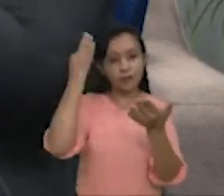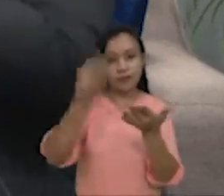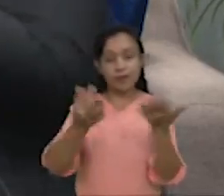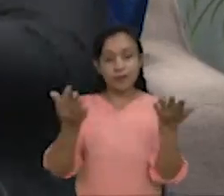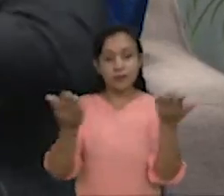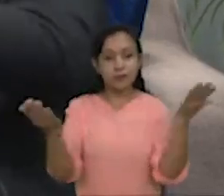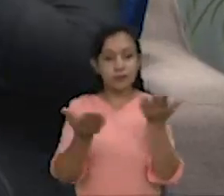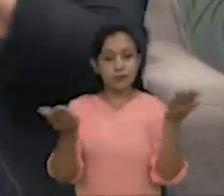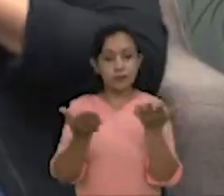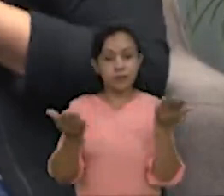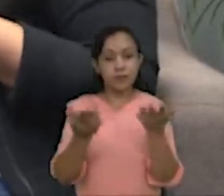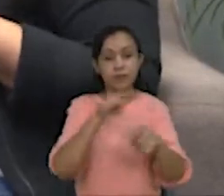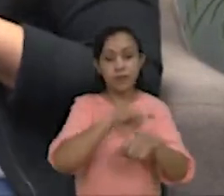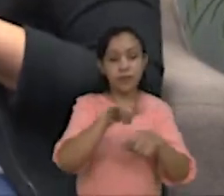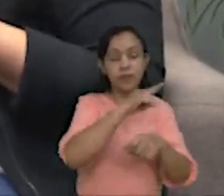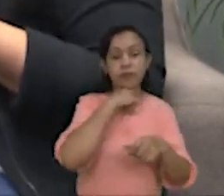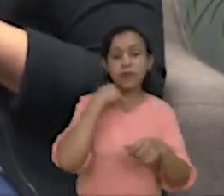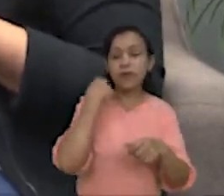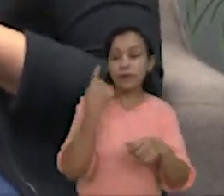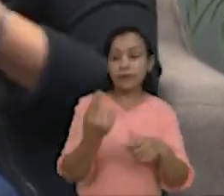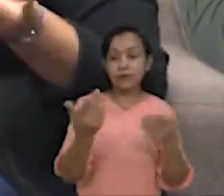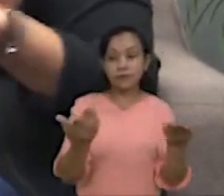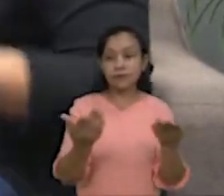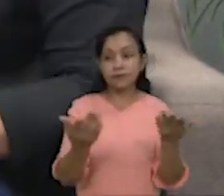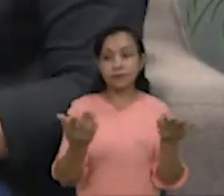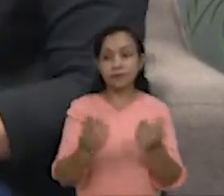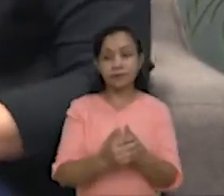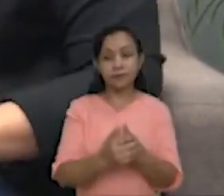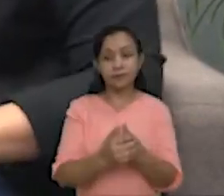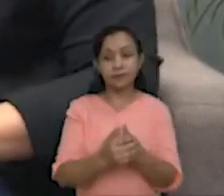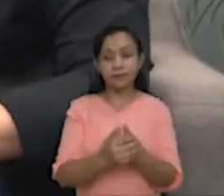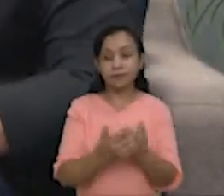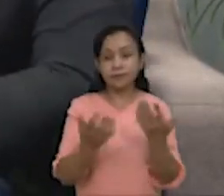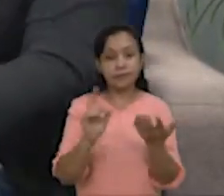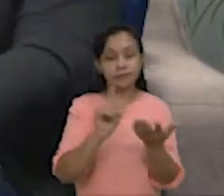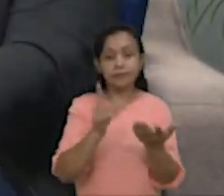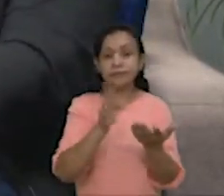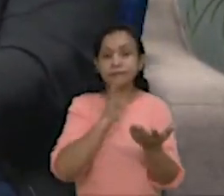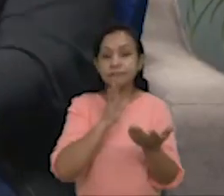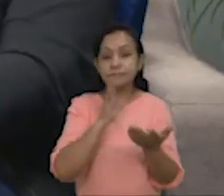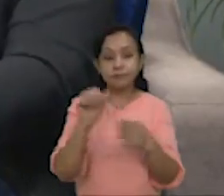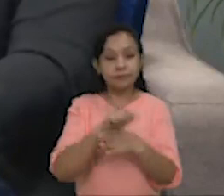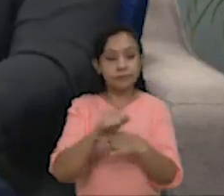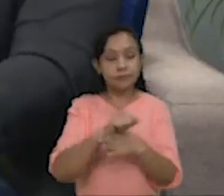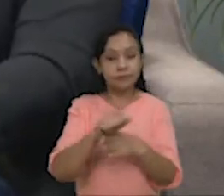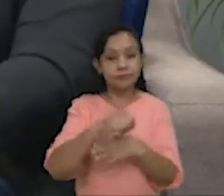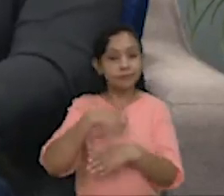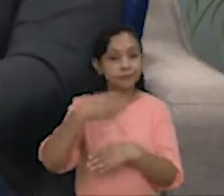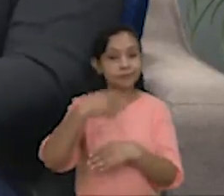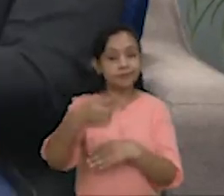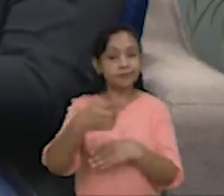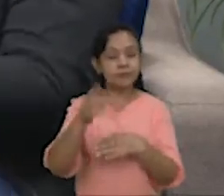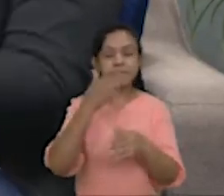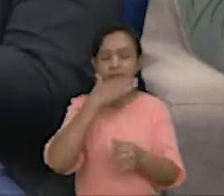Además, ¿cómo? Vos buscás la verdad de eso. Pero quien no tiene quizás una práctica diaria, pues tiene